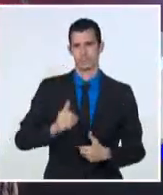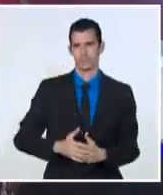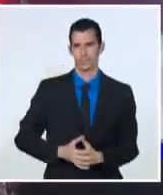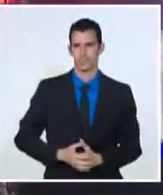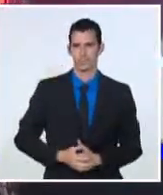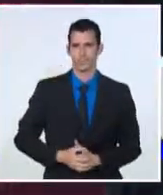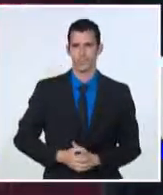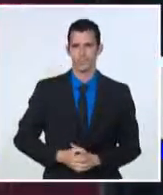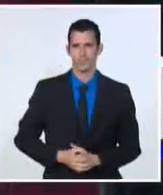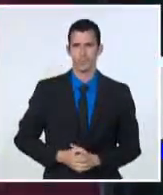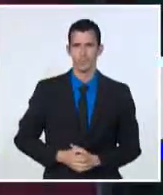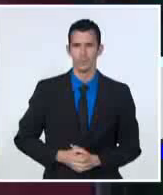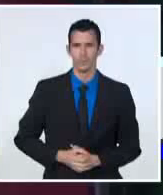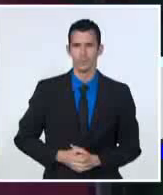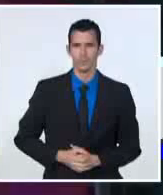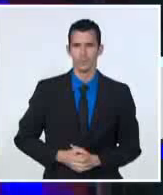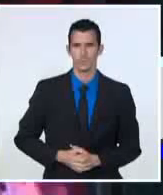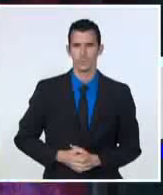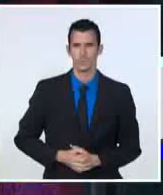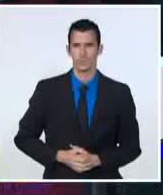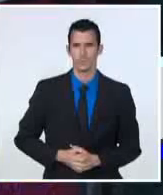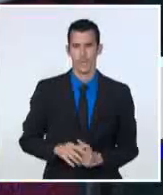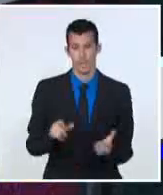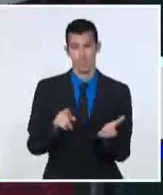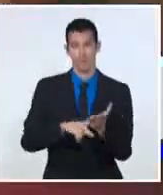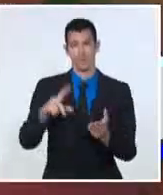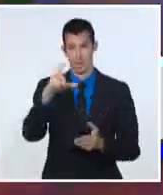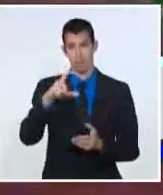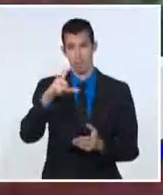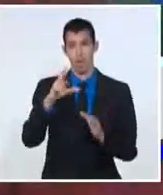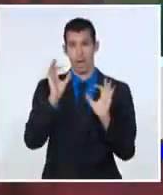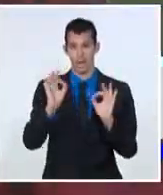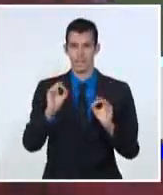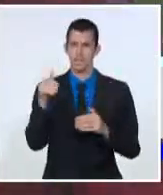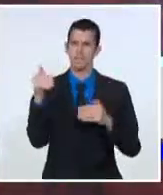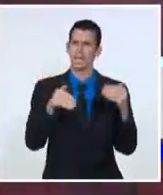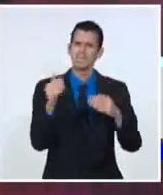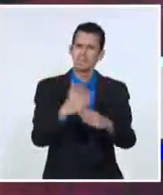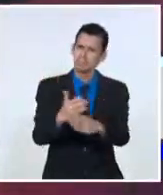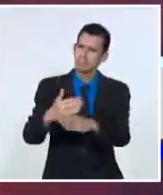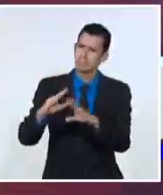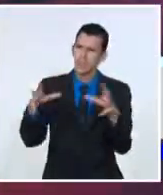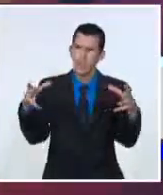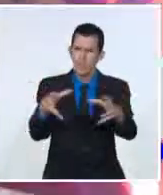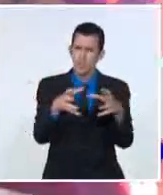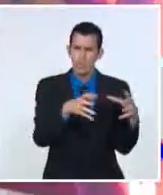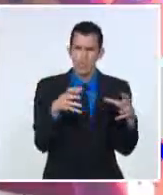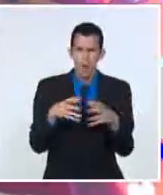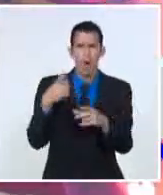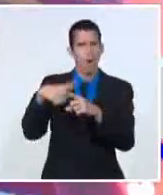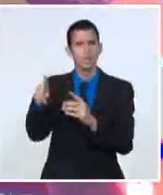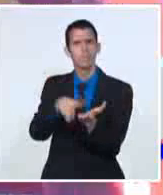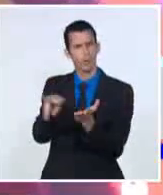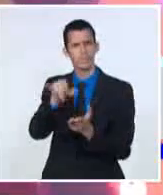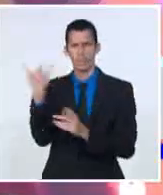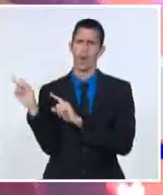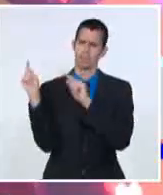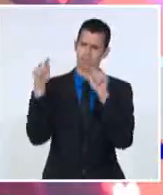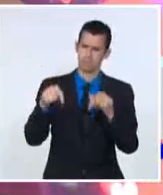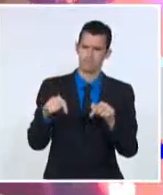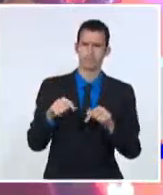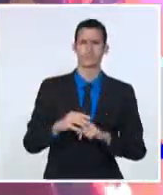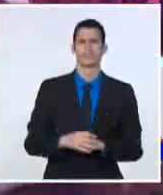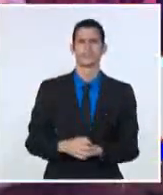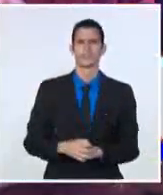enriquecieron la música popular con sus temas agrupaciones camagüeyanas e invitadas permanecieron al